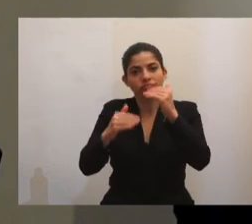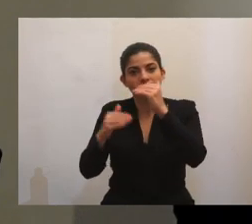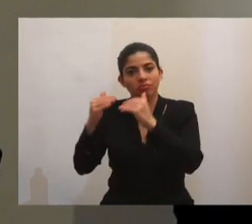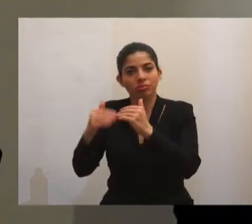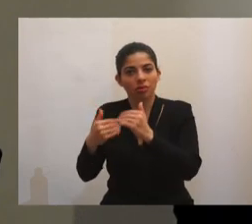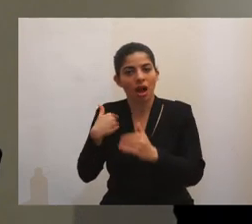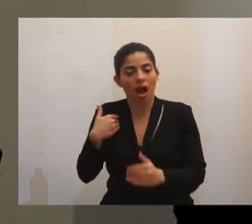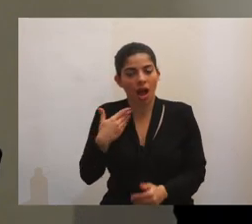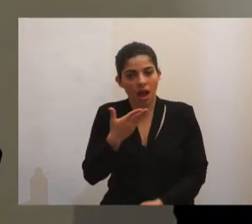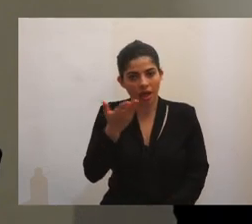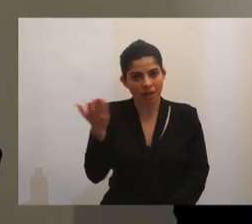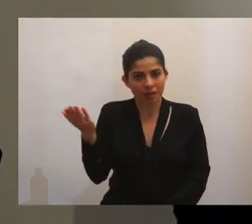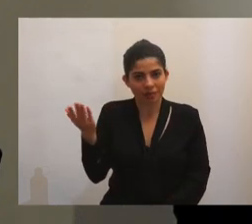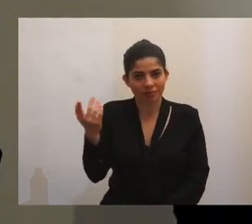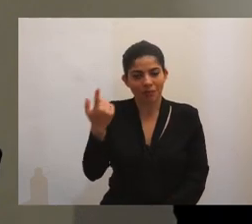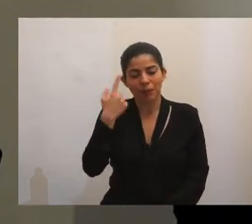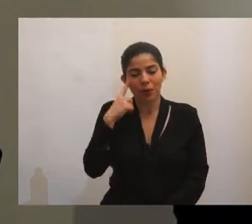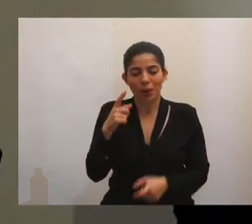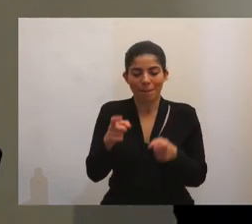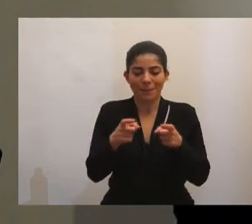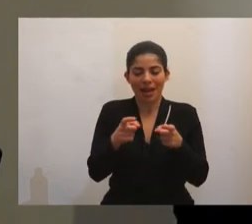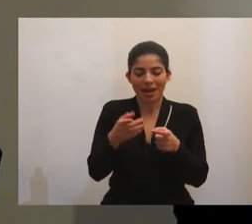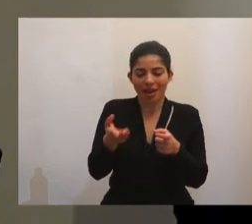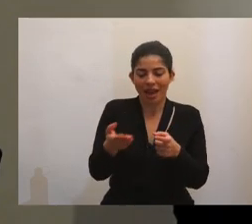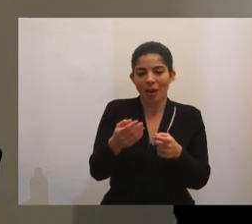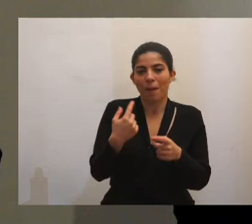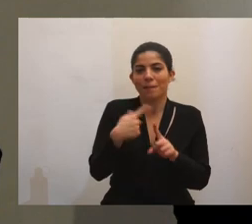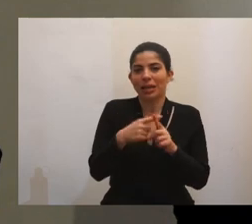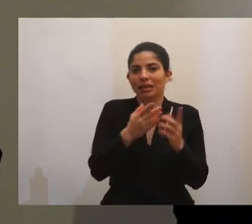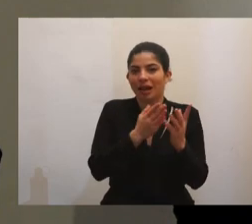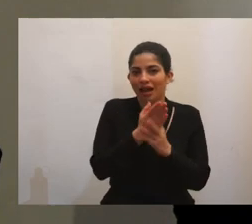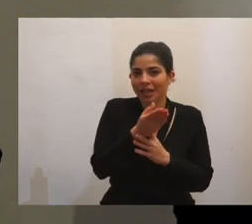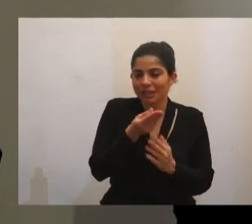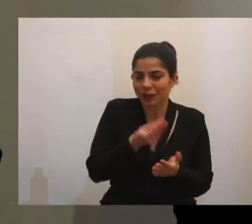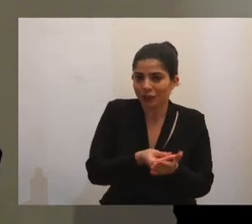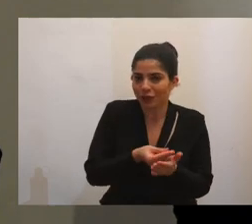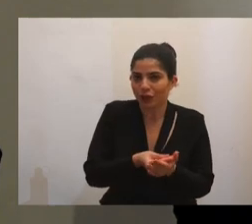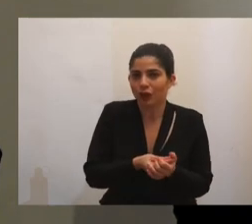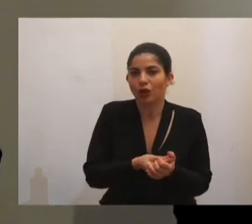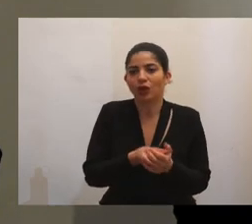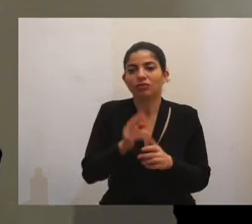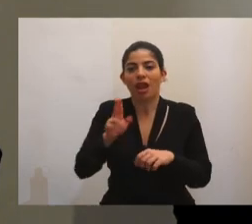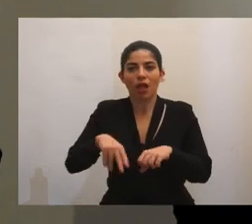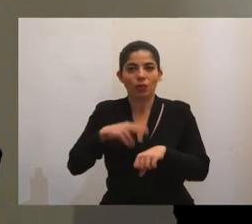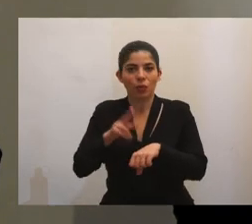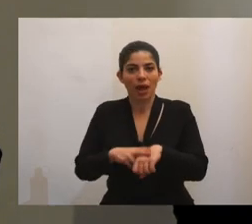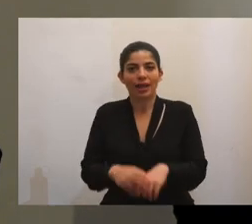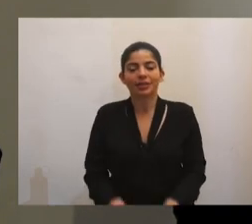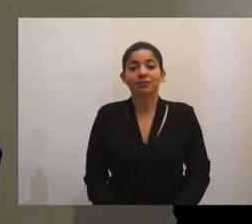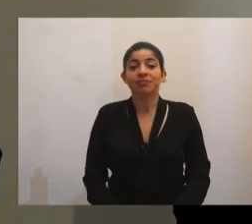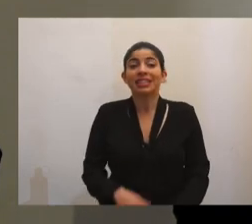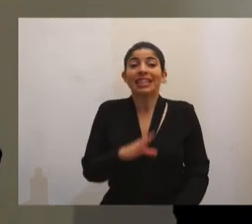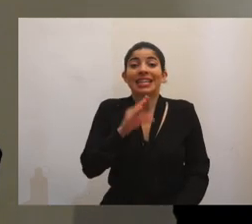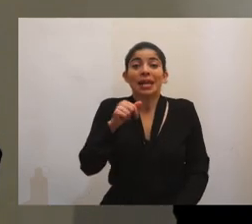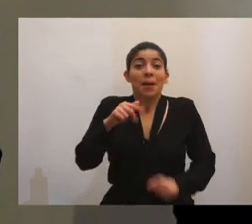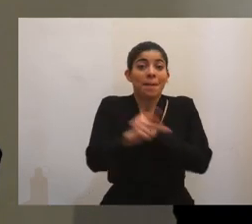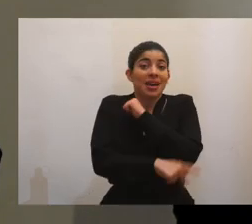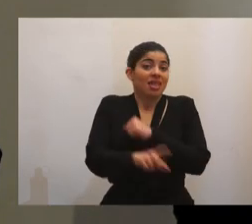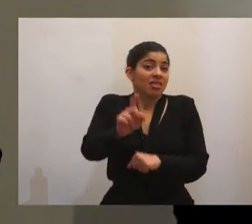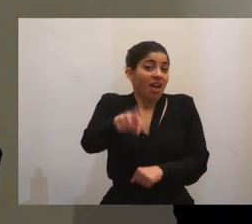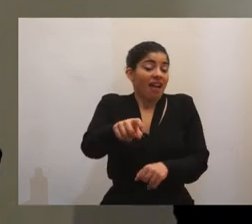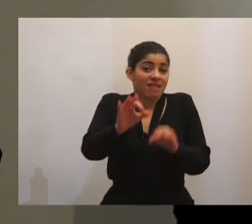en materia del manejo, acceso y recursos naturales, y que el país tiene que